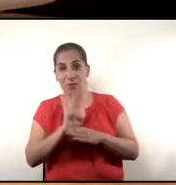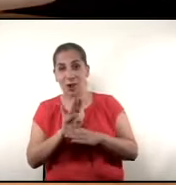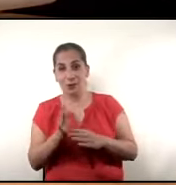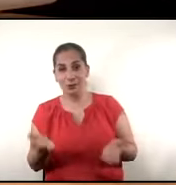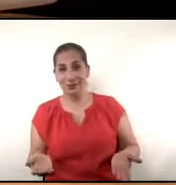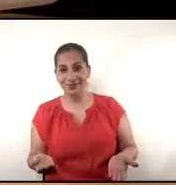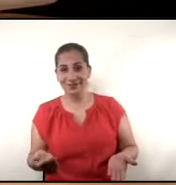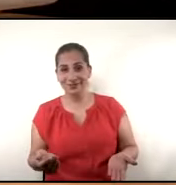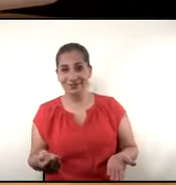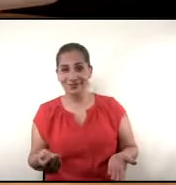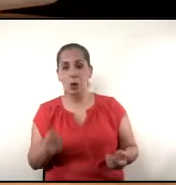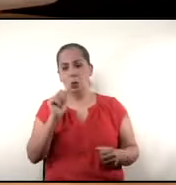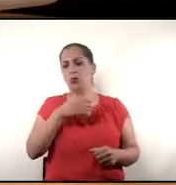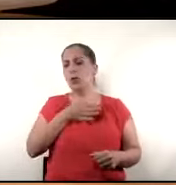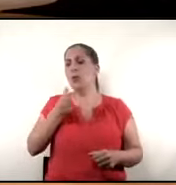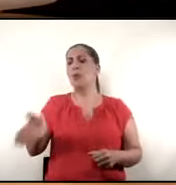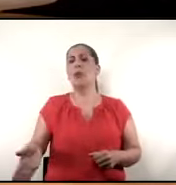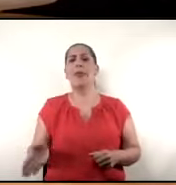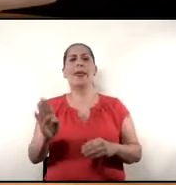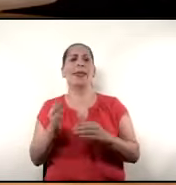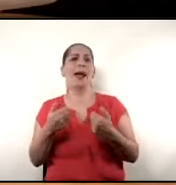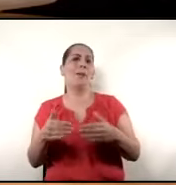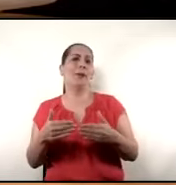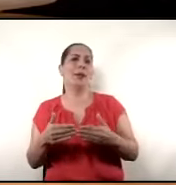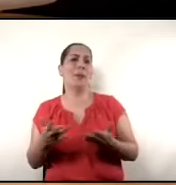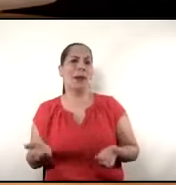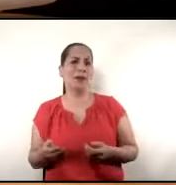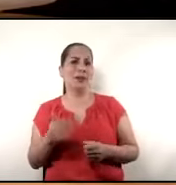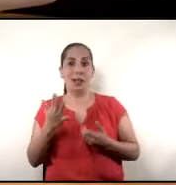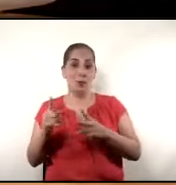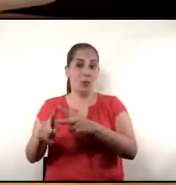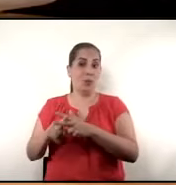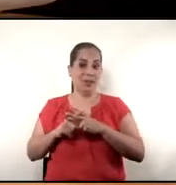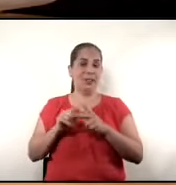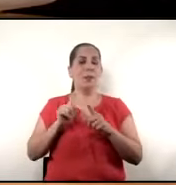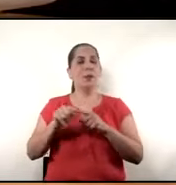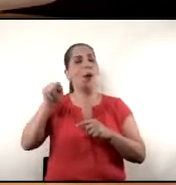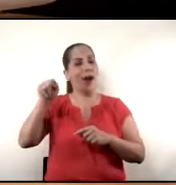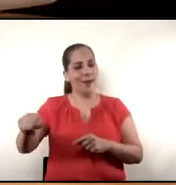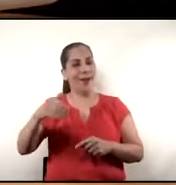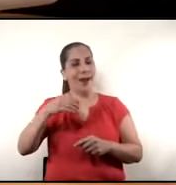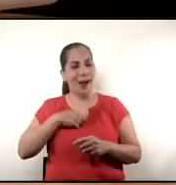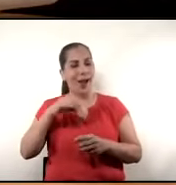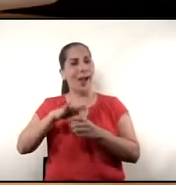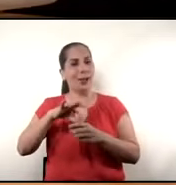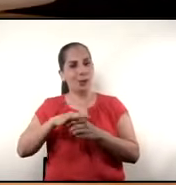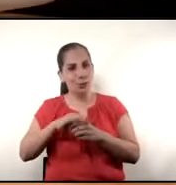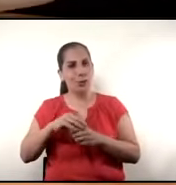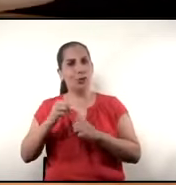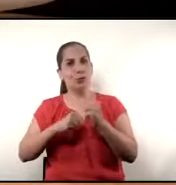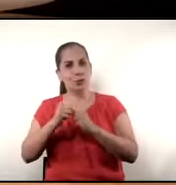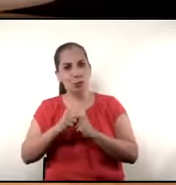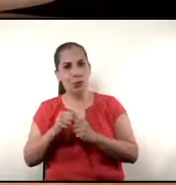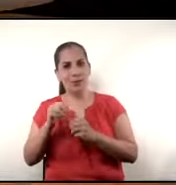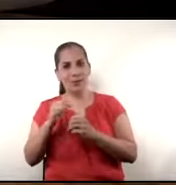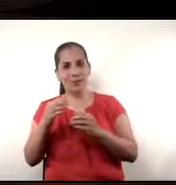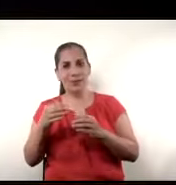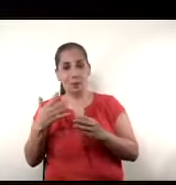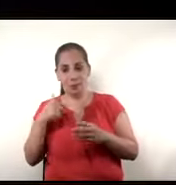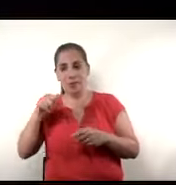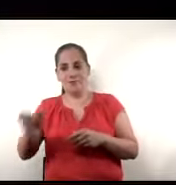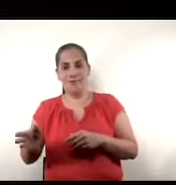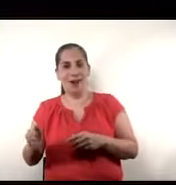probablemente no para obtener un crédito de vivienda, pero hay productores costarricenses, agricultores costarricenses, que están yendo a Panamá a financiarse,